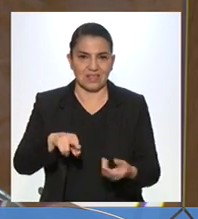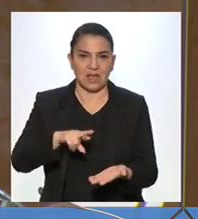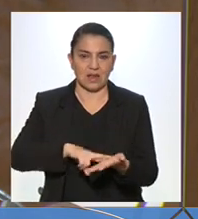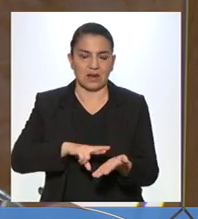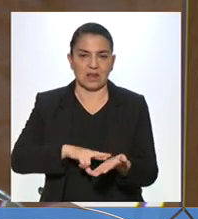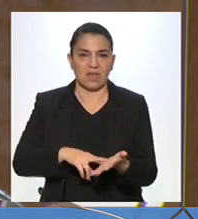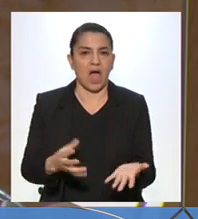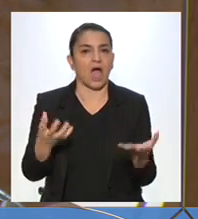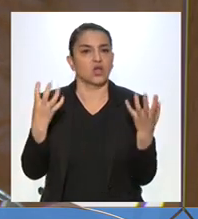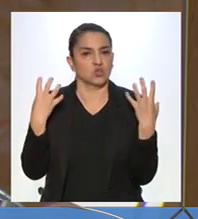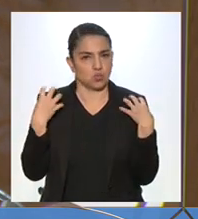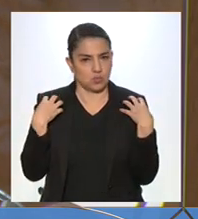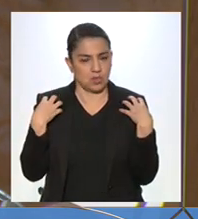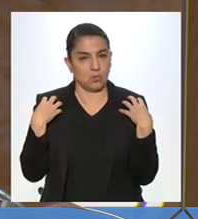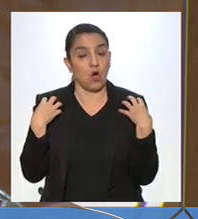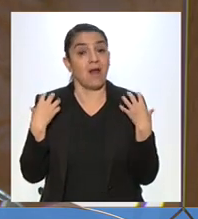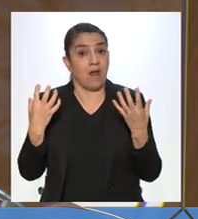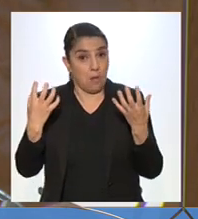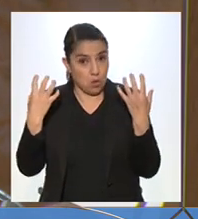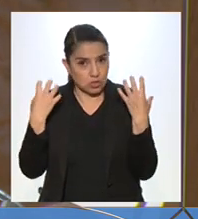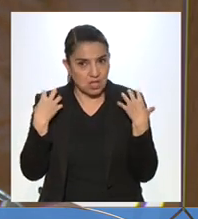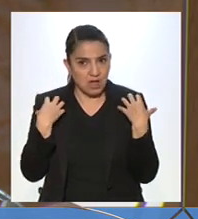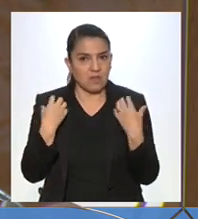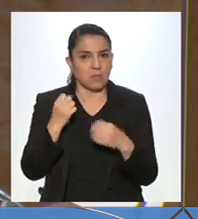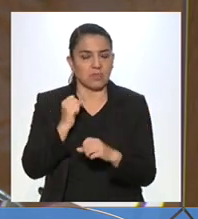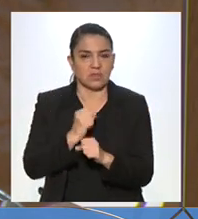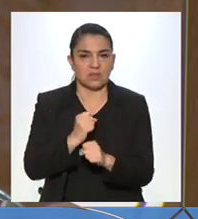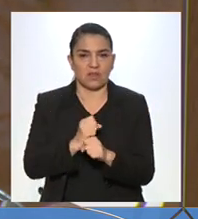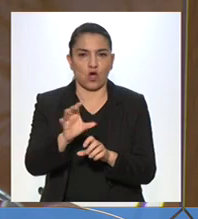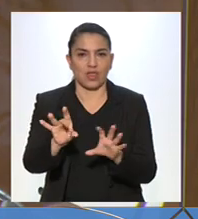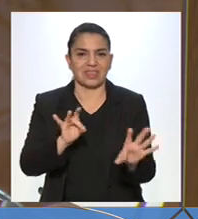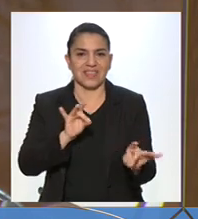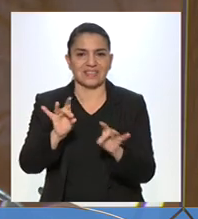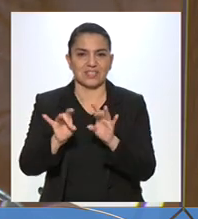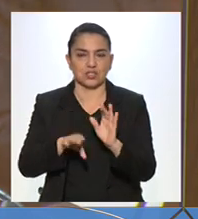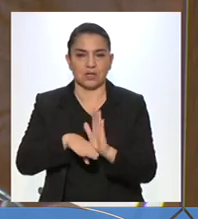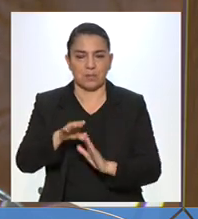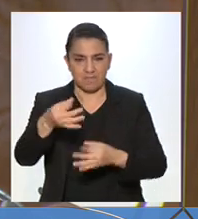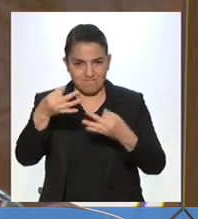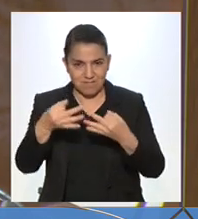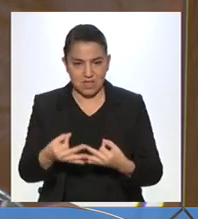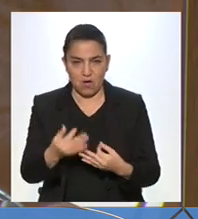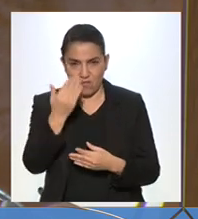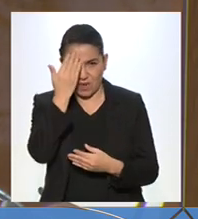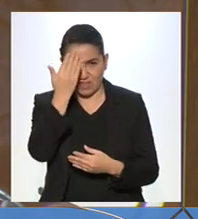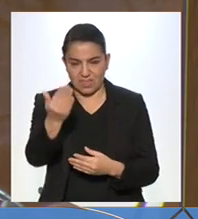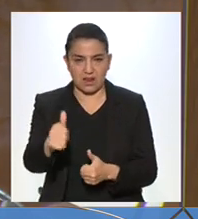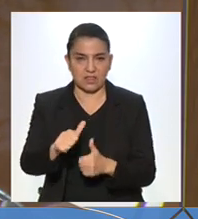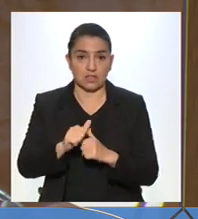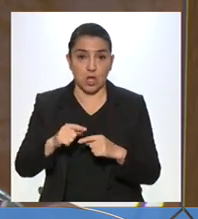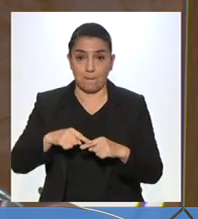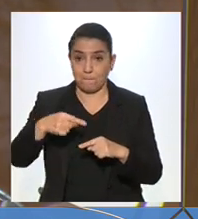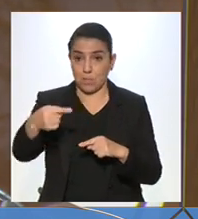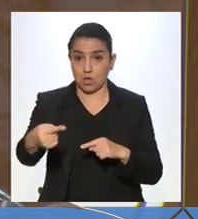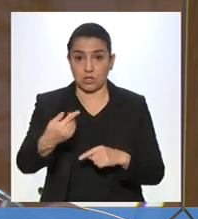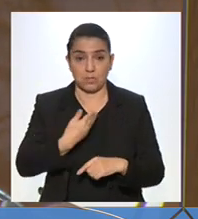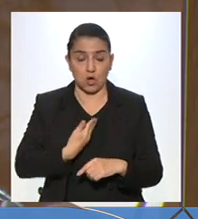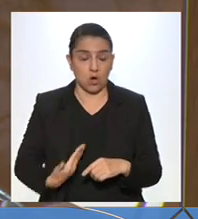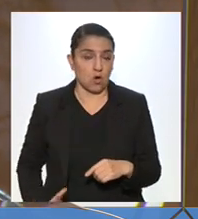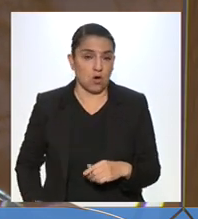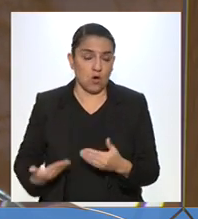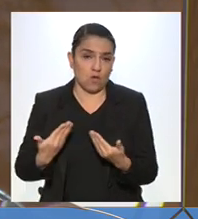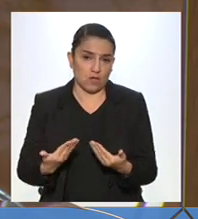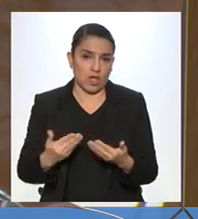asumimos responsablemente las tareas y las decisiones más adecuadas para hacer frente a estos desafíos. Y sin duda, los próximos gobiernos van a tener